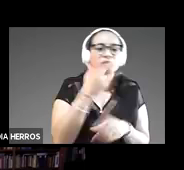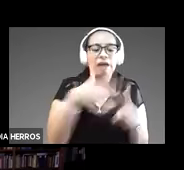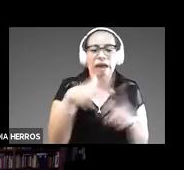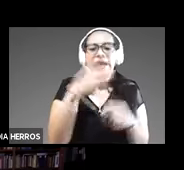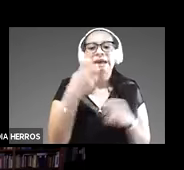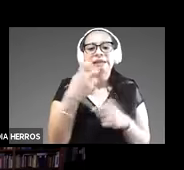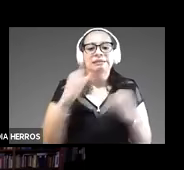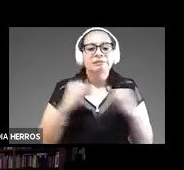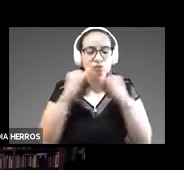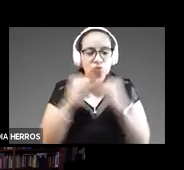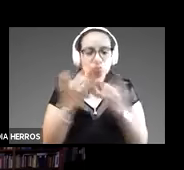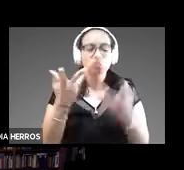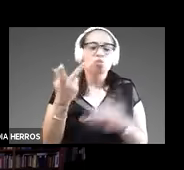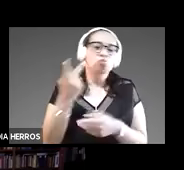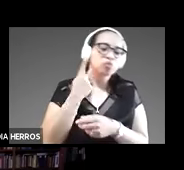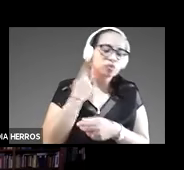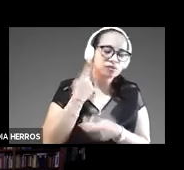¿no?